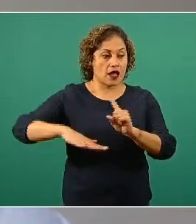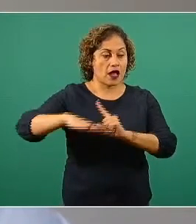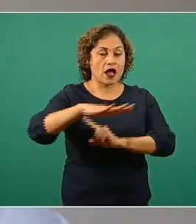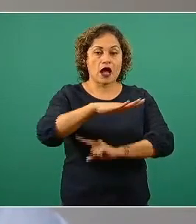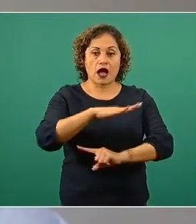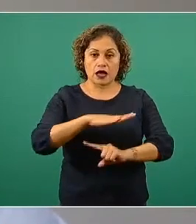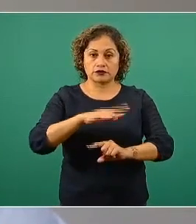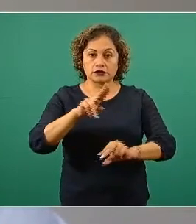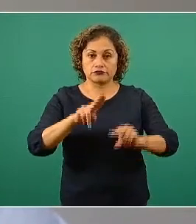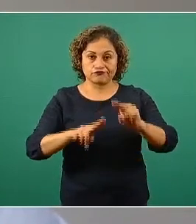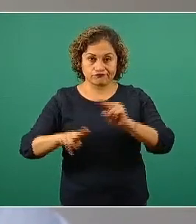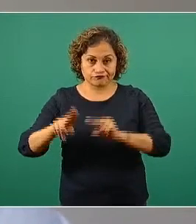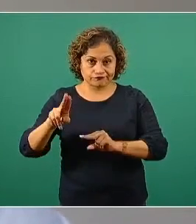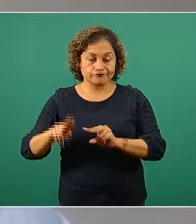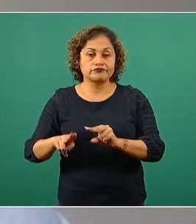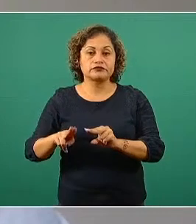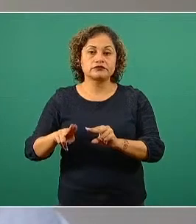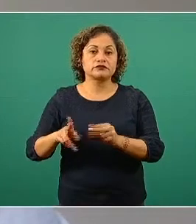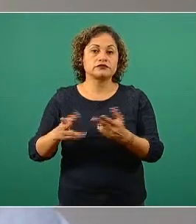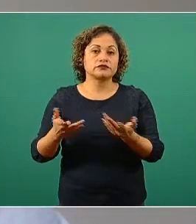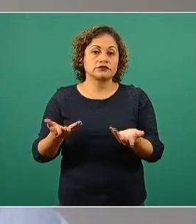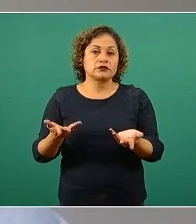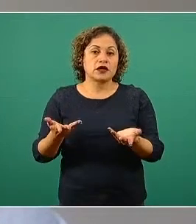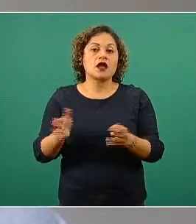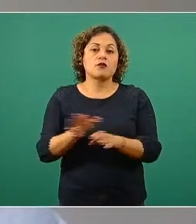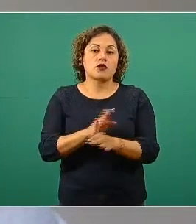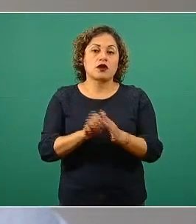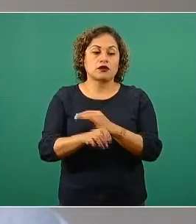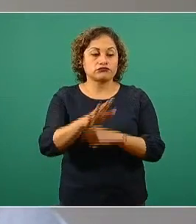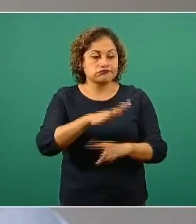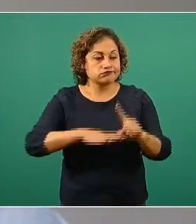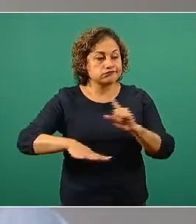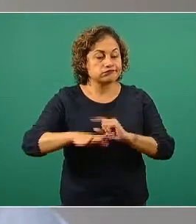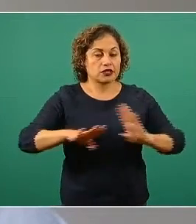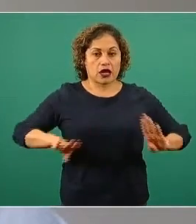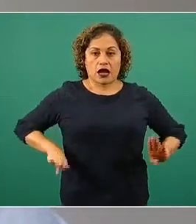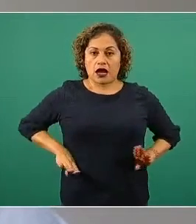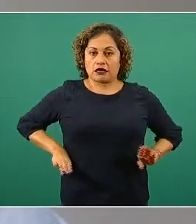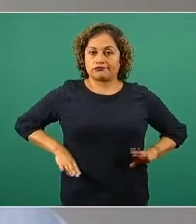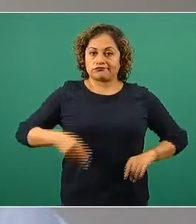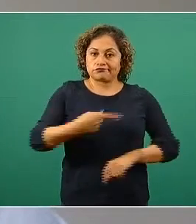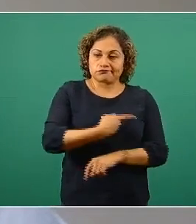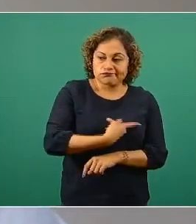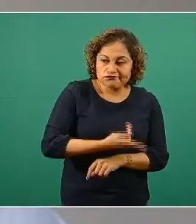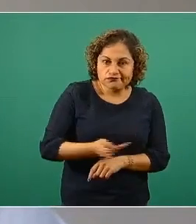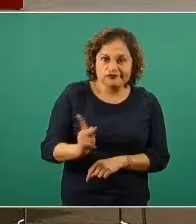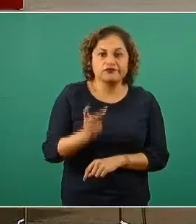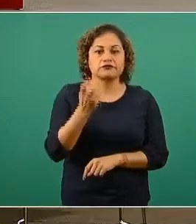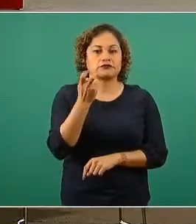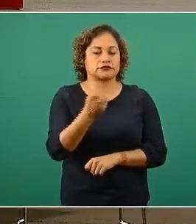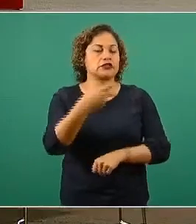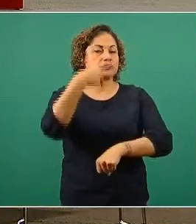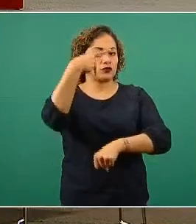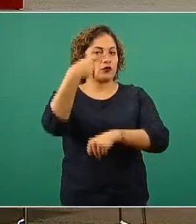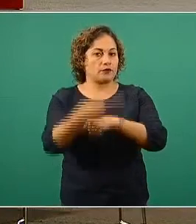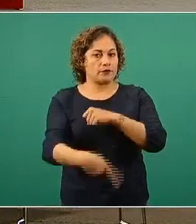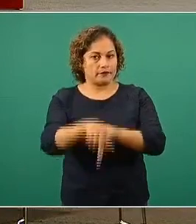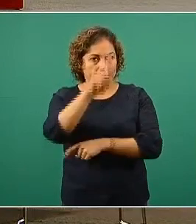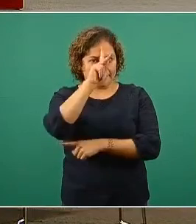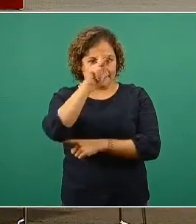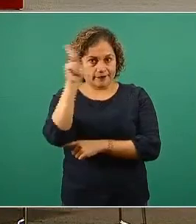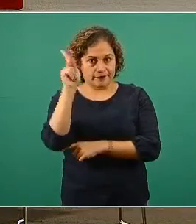inclusive la presencia de ciertos grados de marginación que a su vez se traducen en factores de riesgo para efectos de que las